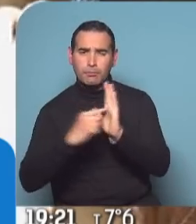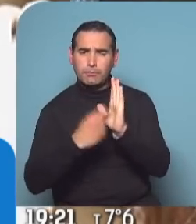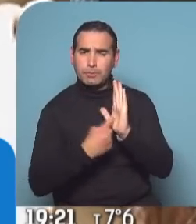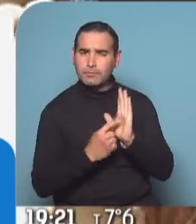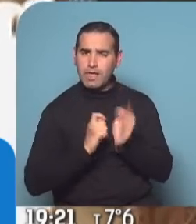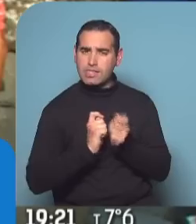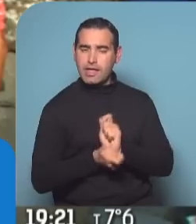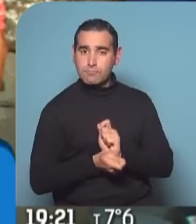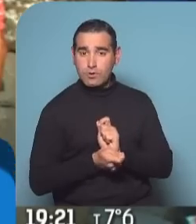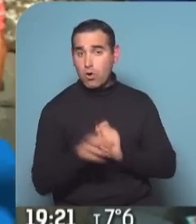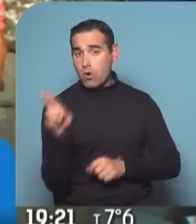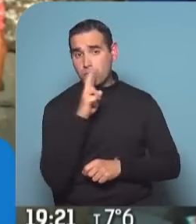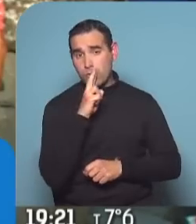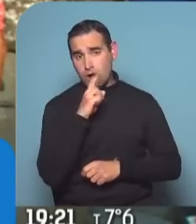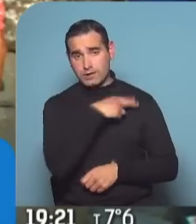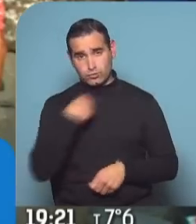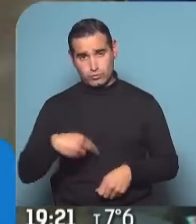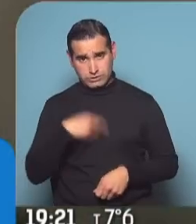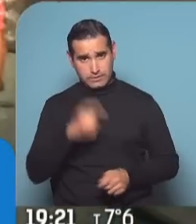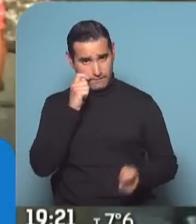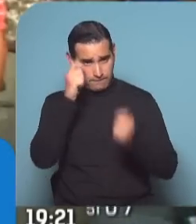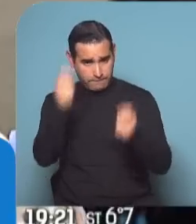presentó este informe hoy en Ginebra.